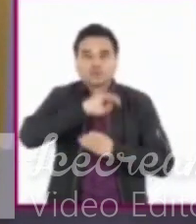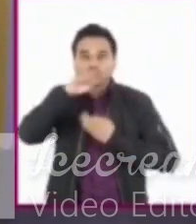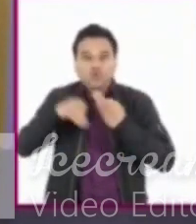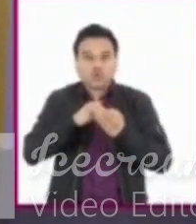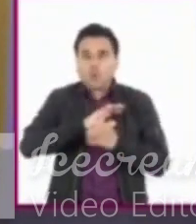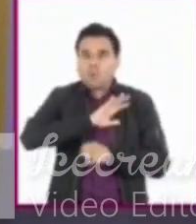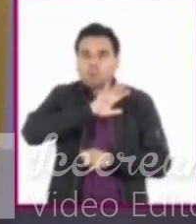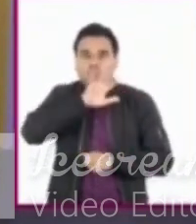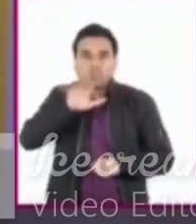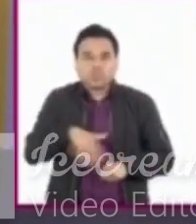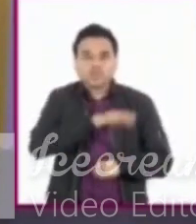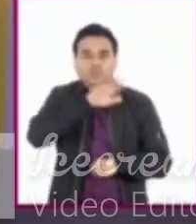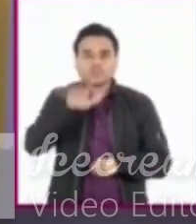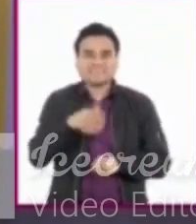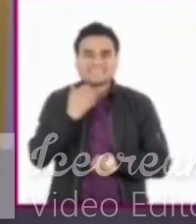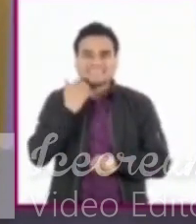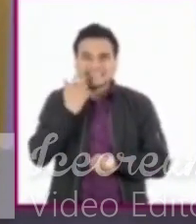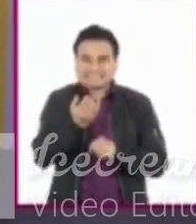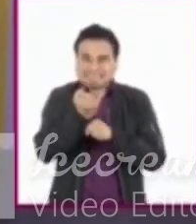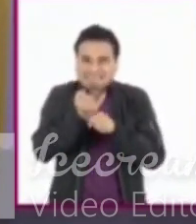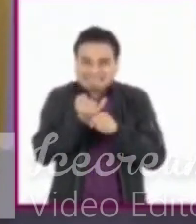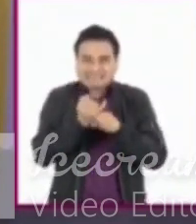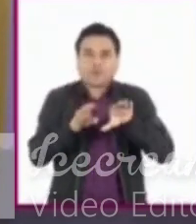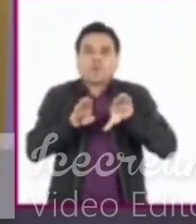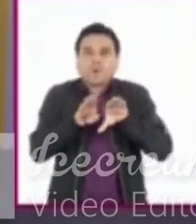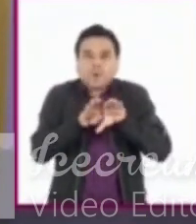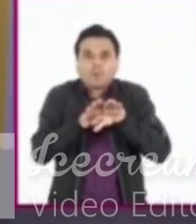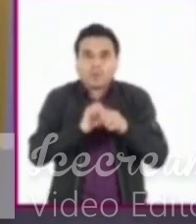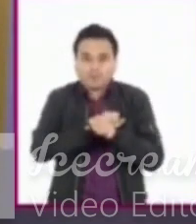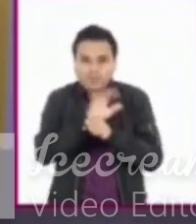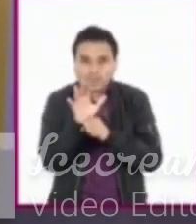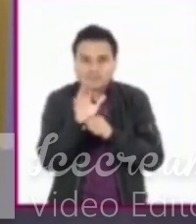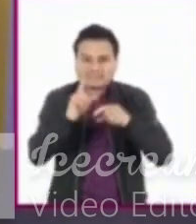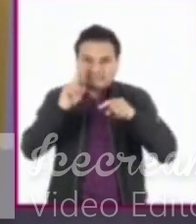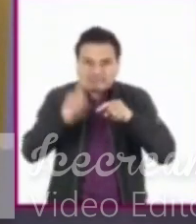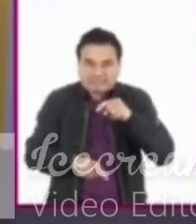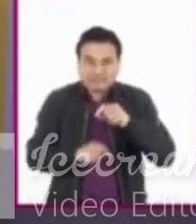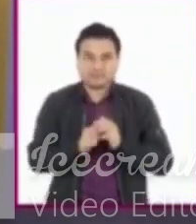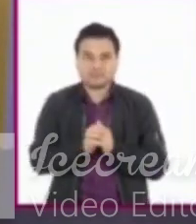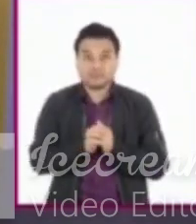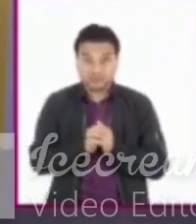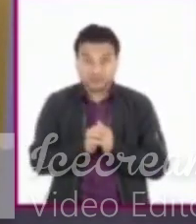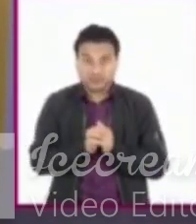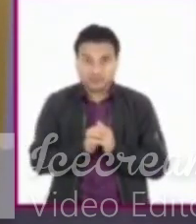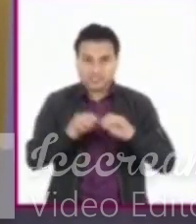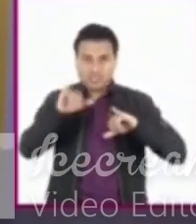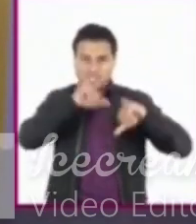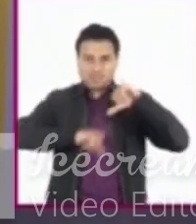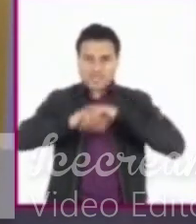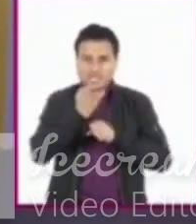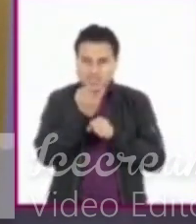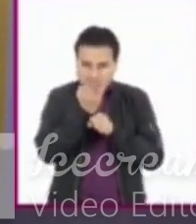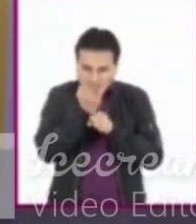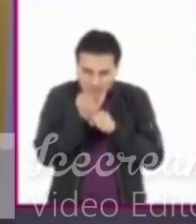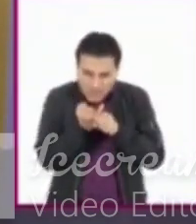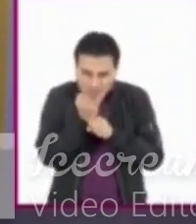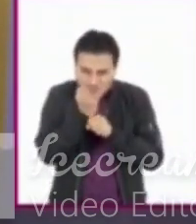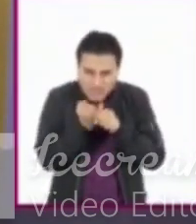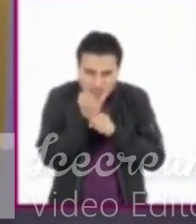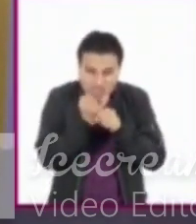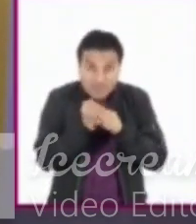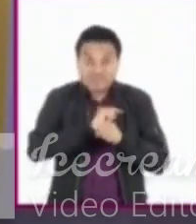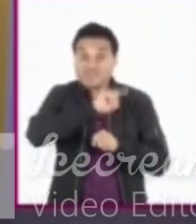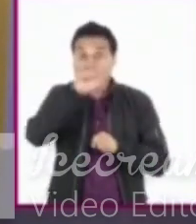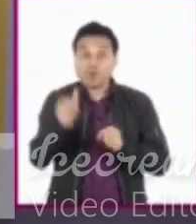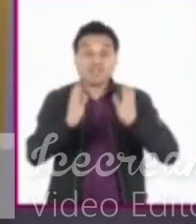para contrarrestar al COVID-19. Un descubrimiento que junto con la química daría un avance e